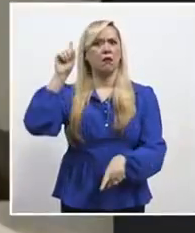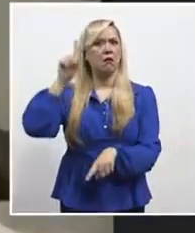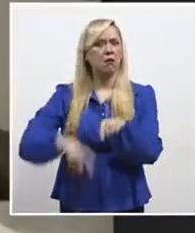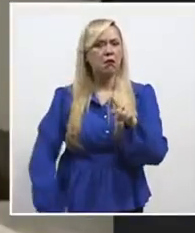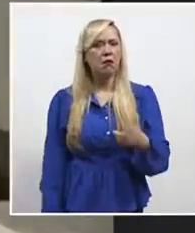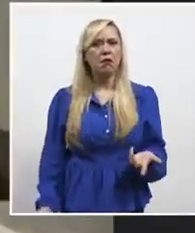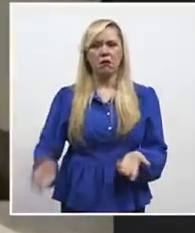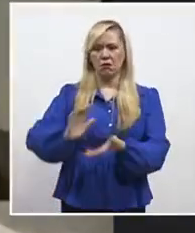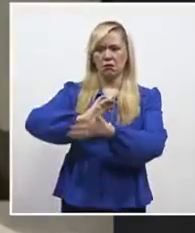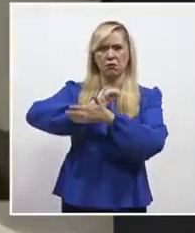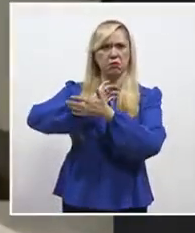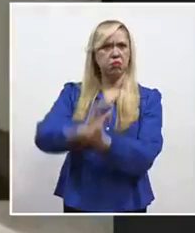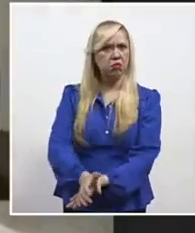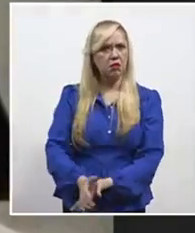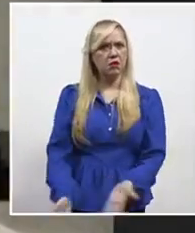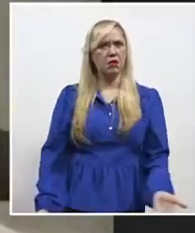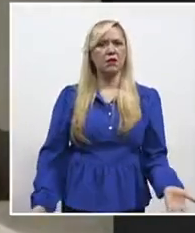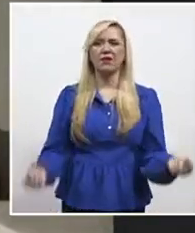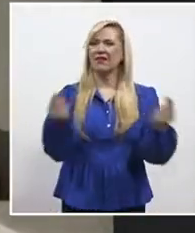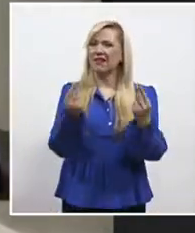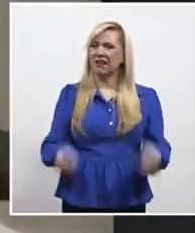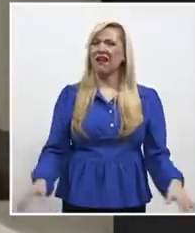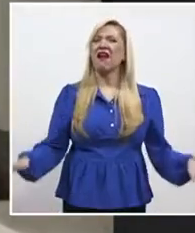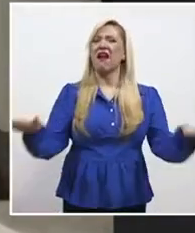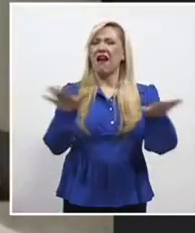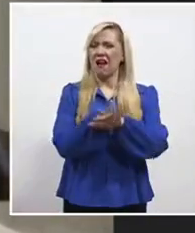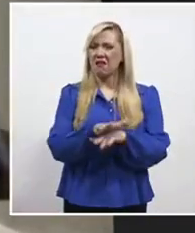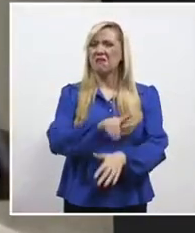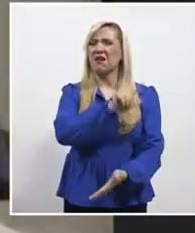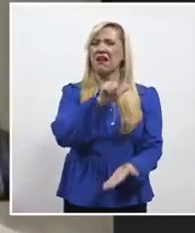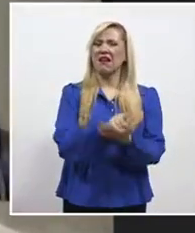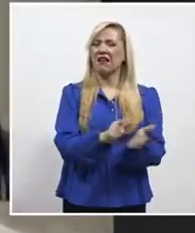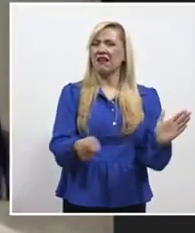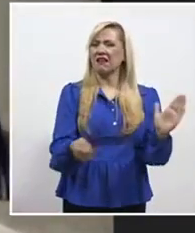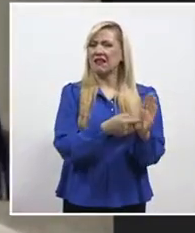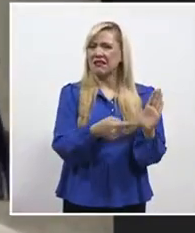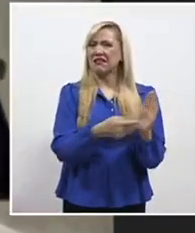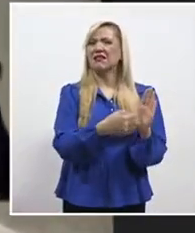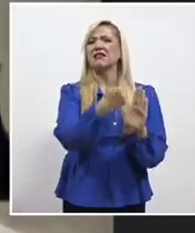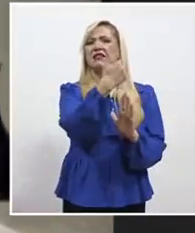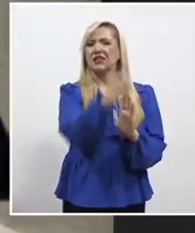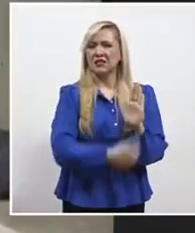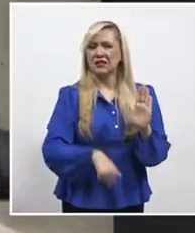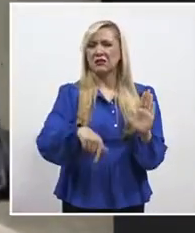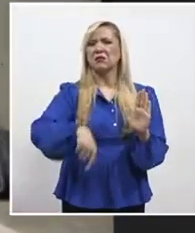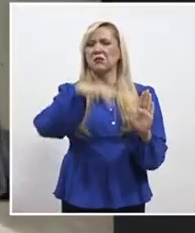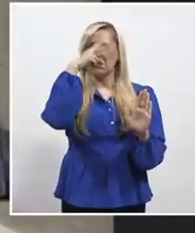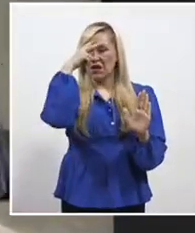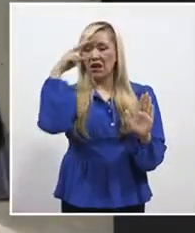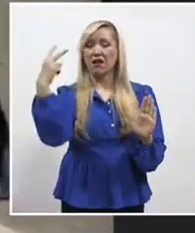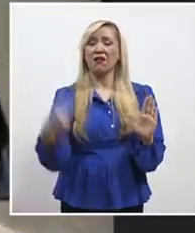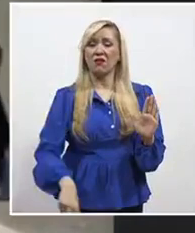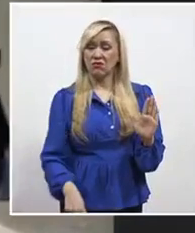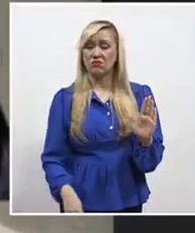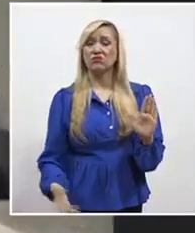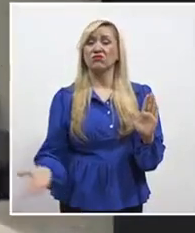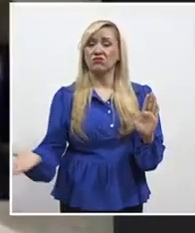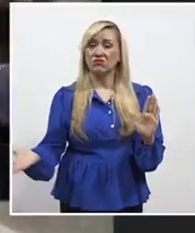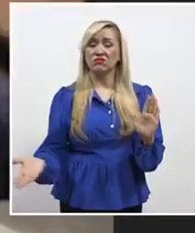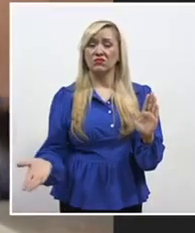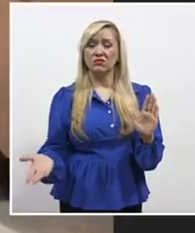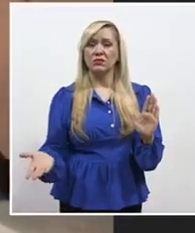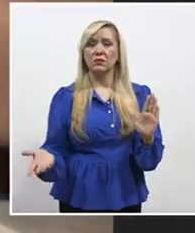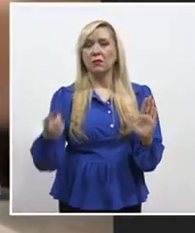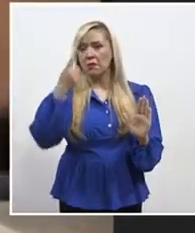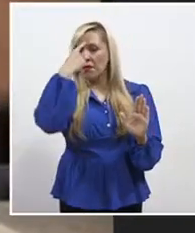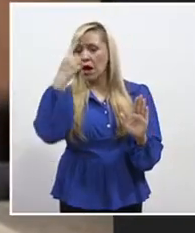Que haga una adaptación, una modificación del ordenamiento jurídico mexicano, y dice expresamente